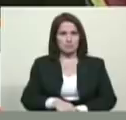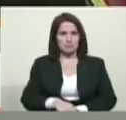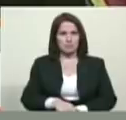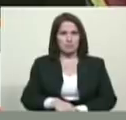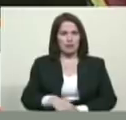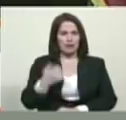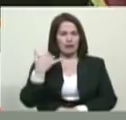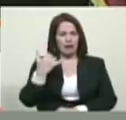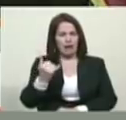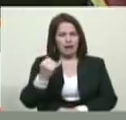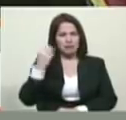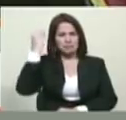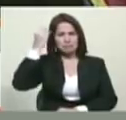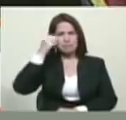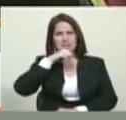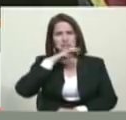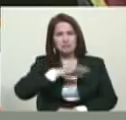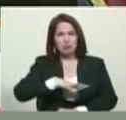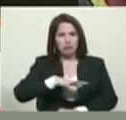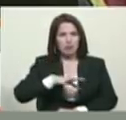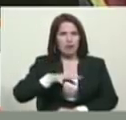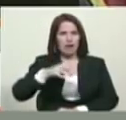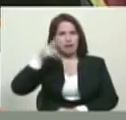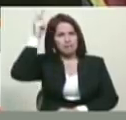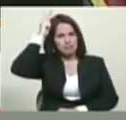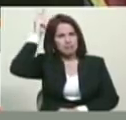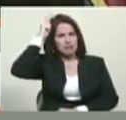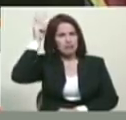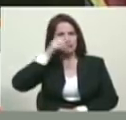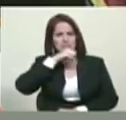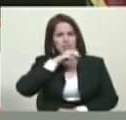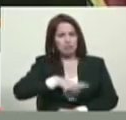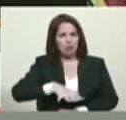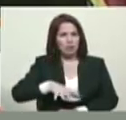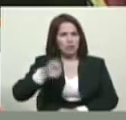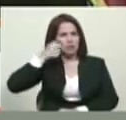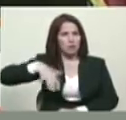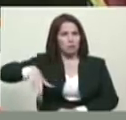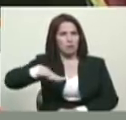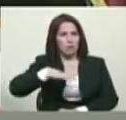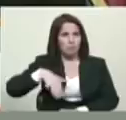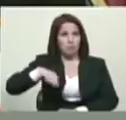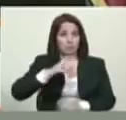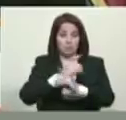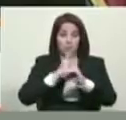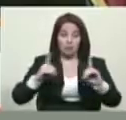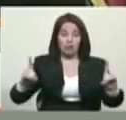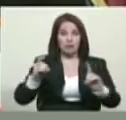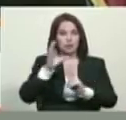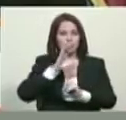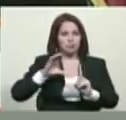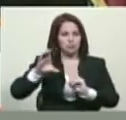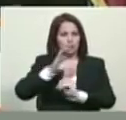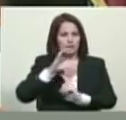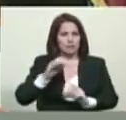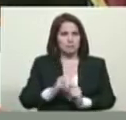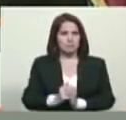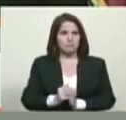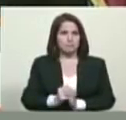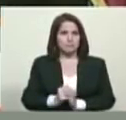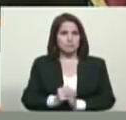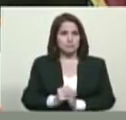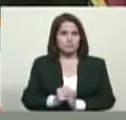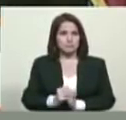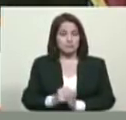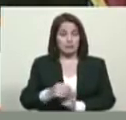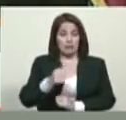indígena, son como soldados de nuestra revolución democrática y cultural. Y por eso, hermanas